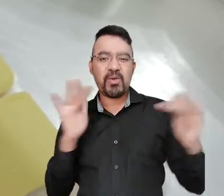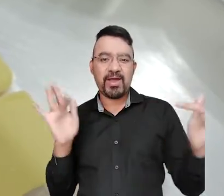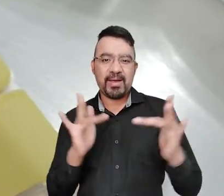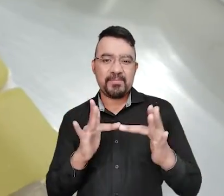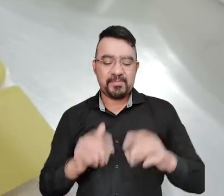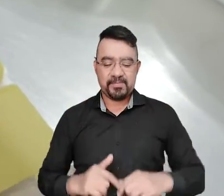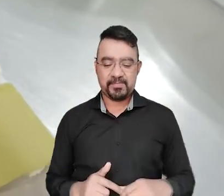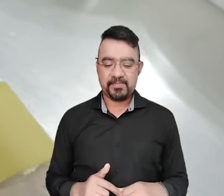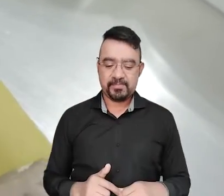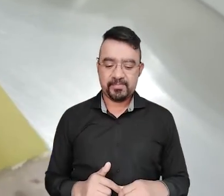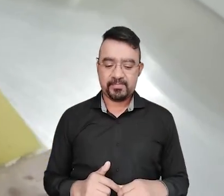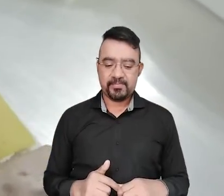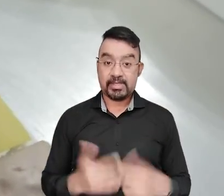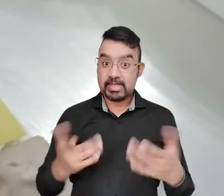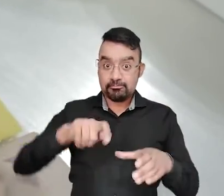Vamos a mezclar.